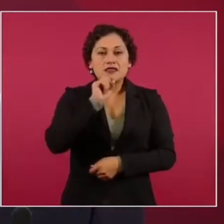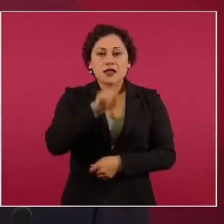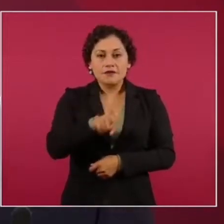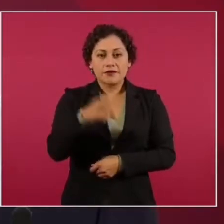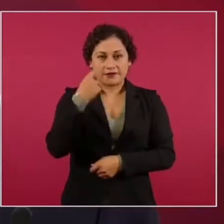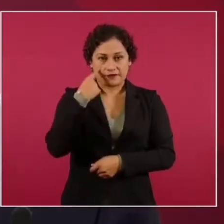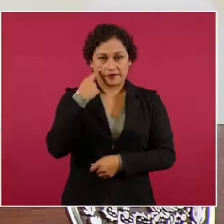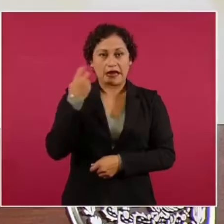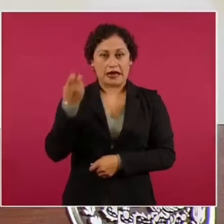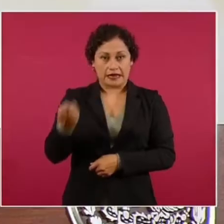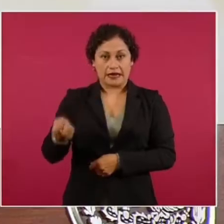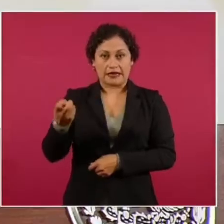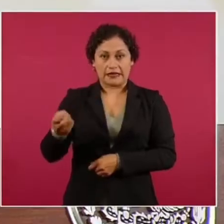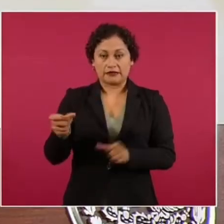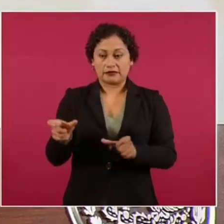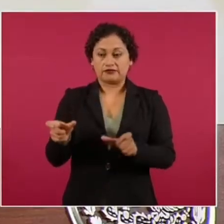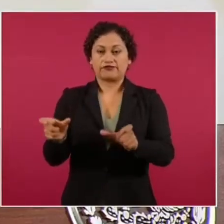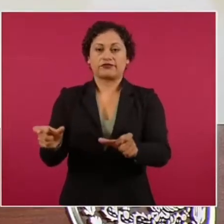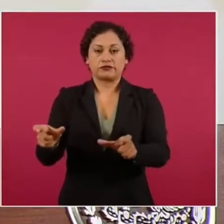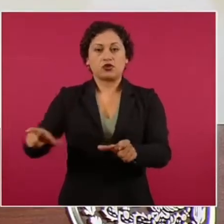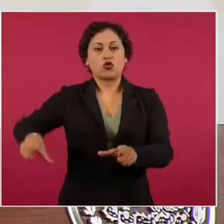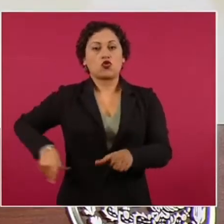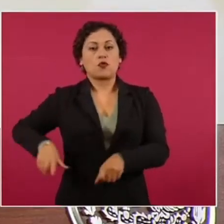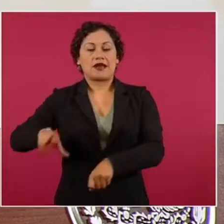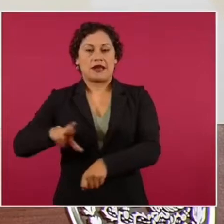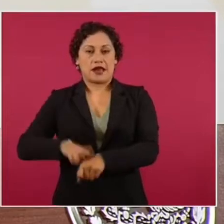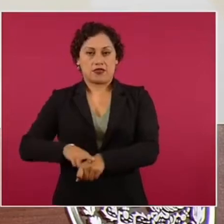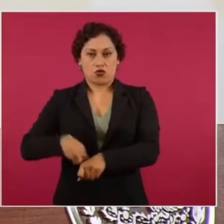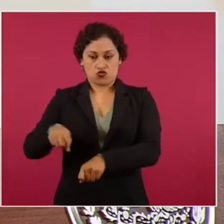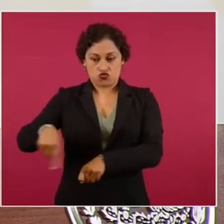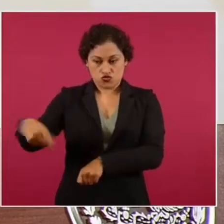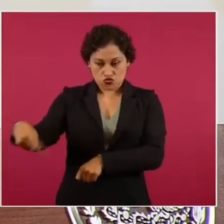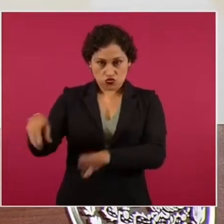contó con el apoyo de los gobernadores yaquis,